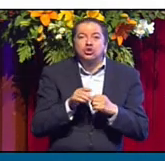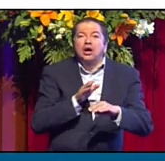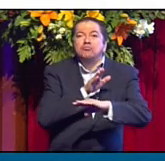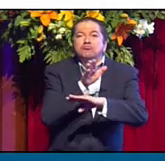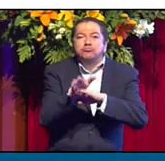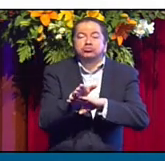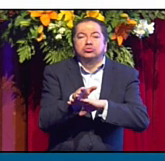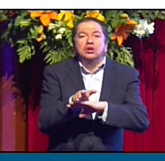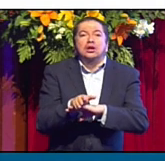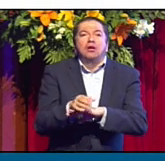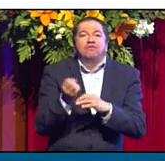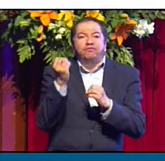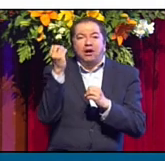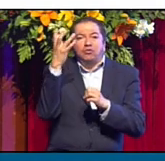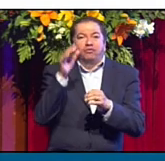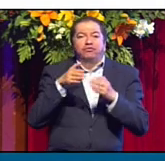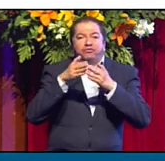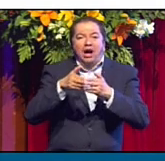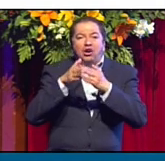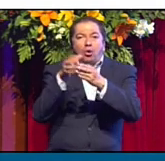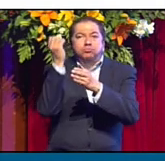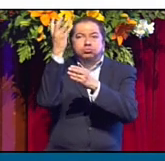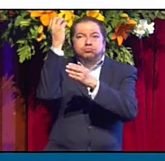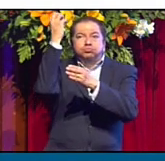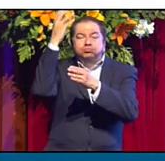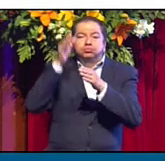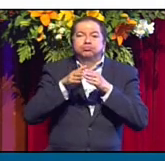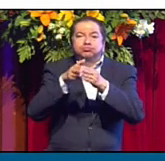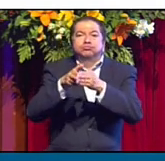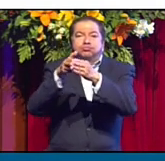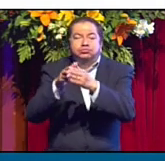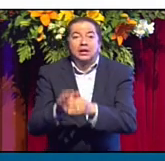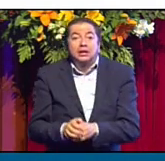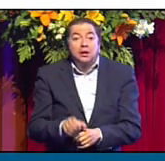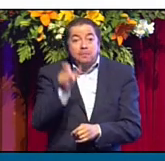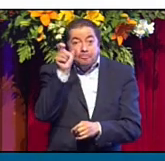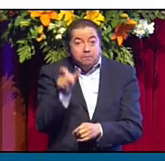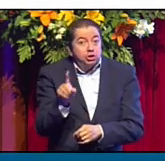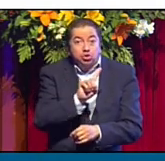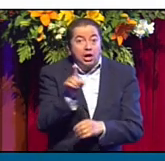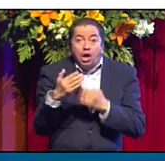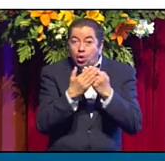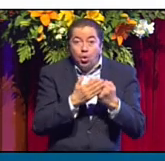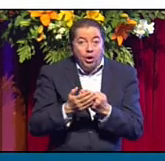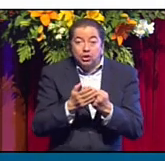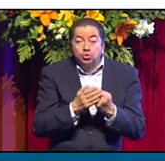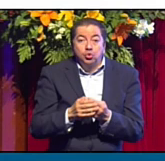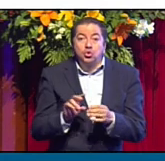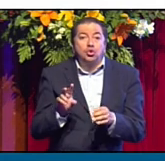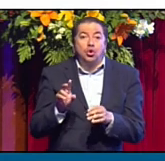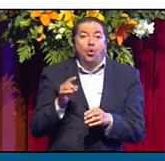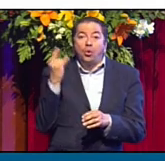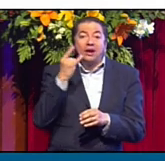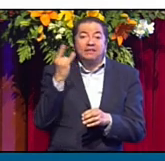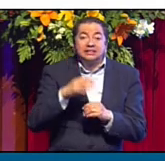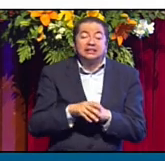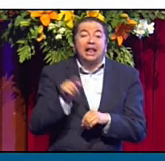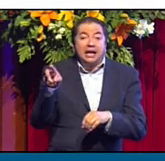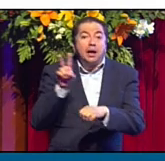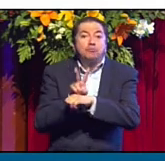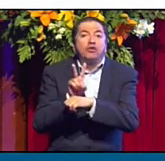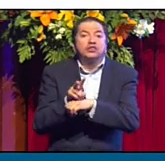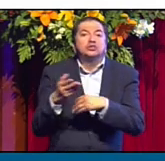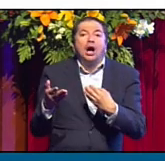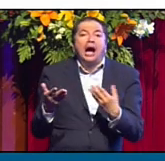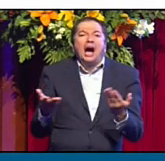vapor para irse a México. ¿Y a qué? Aquella persona que no había estudiado en la universidad, pero que era profesora. ¿A qué iba a